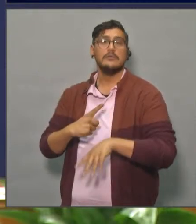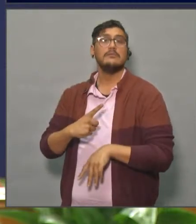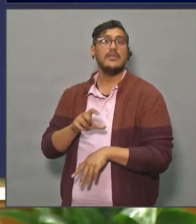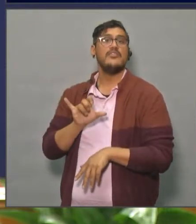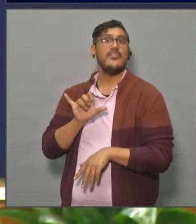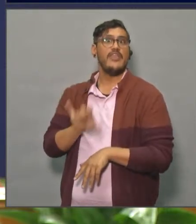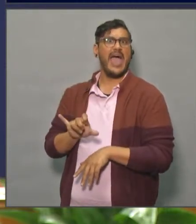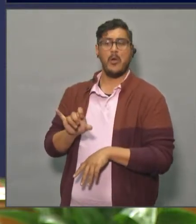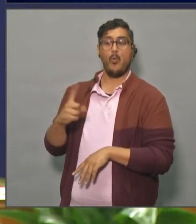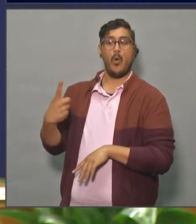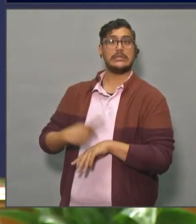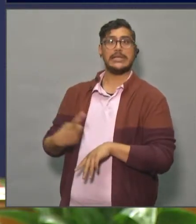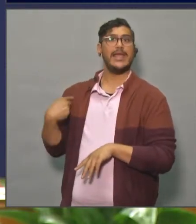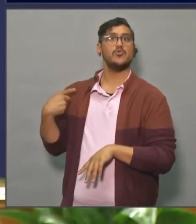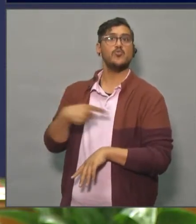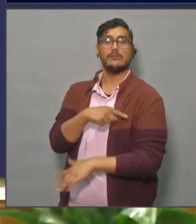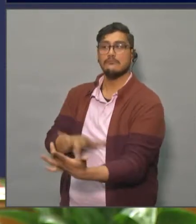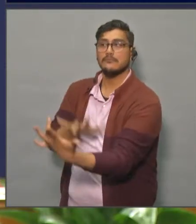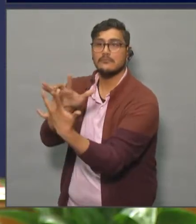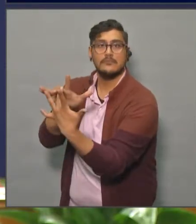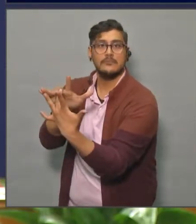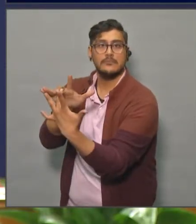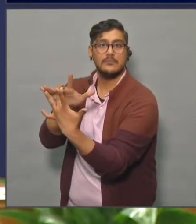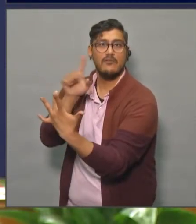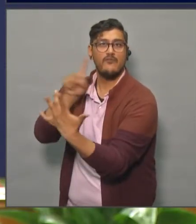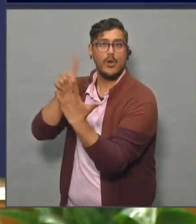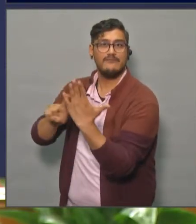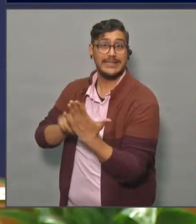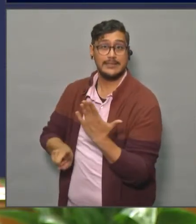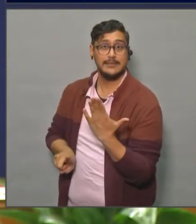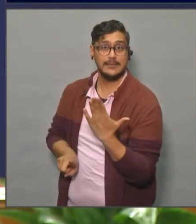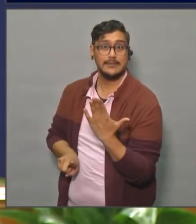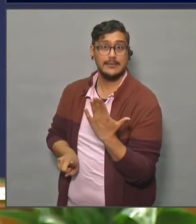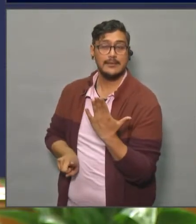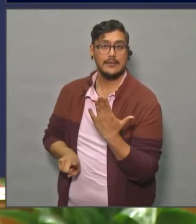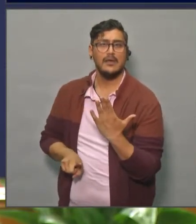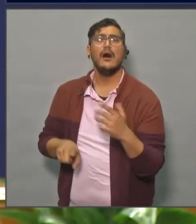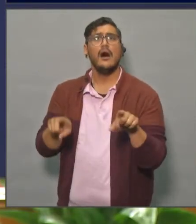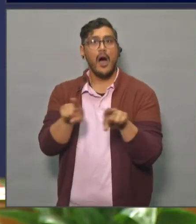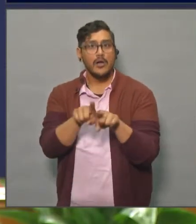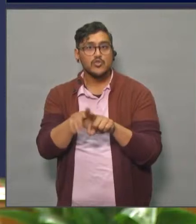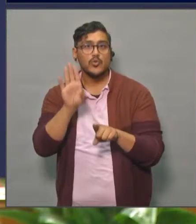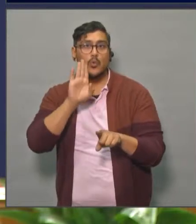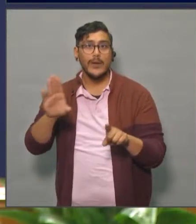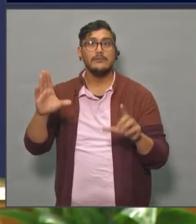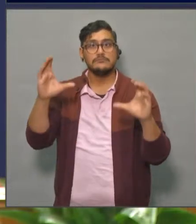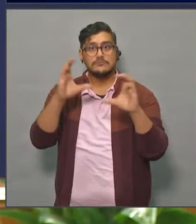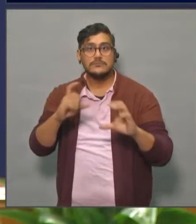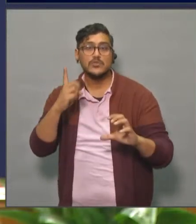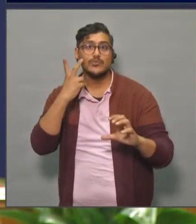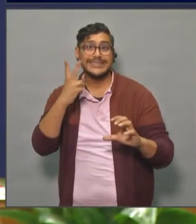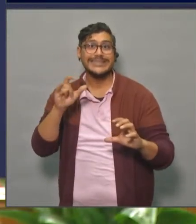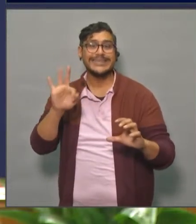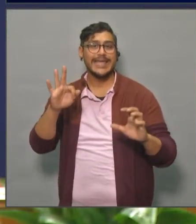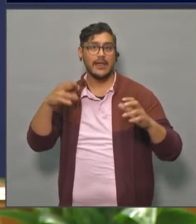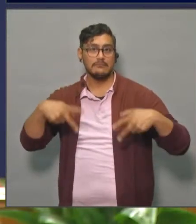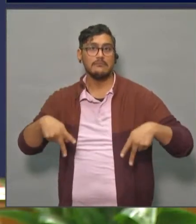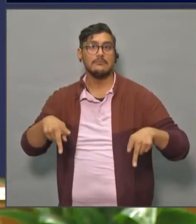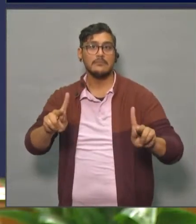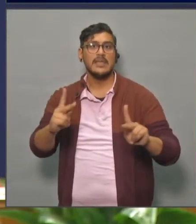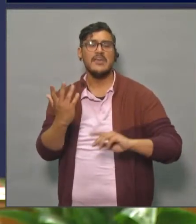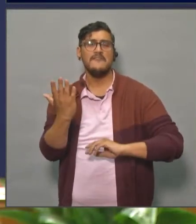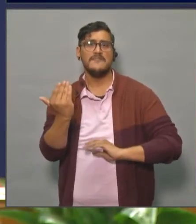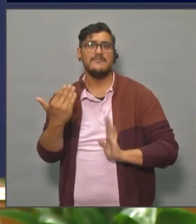de un día de ser emitidos para investigación. Y también buscaremos asegurarnos de que podamos ofrecer 15,000